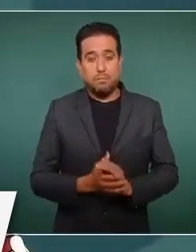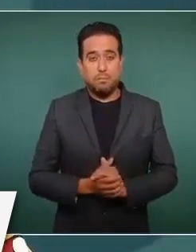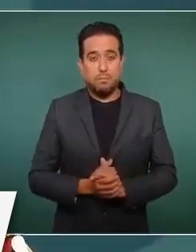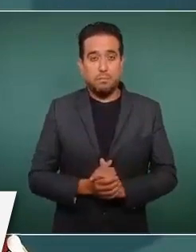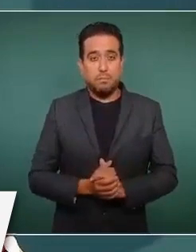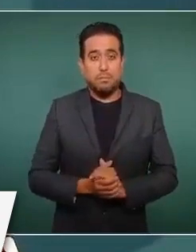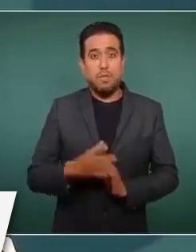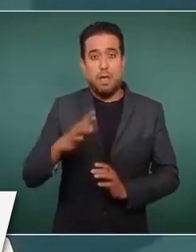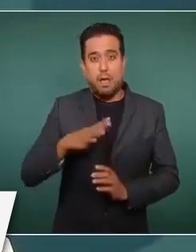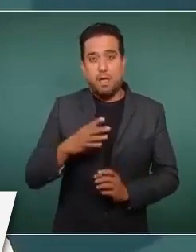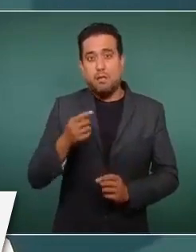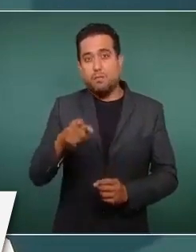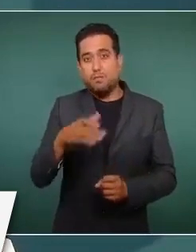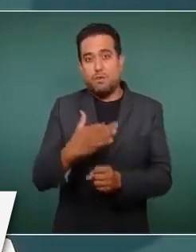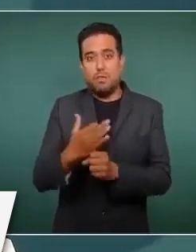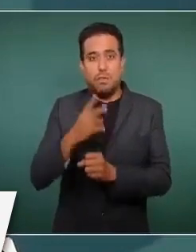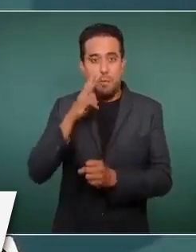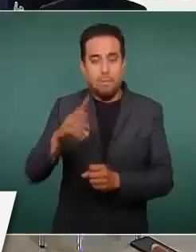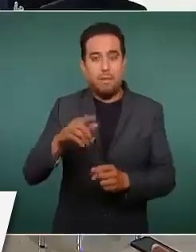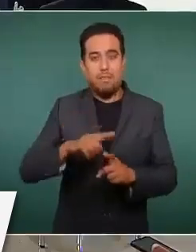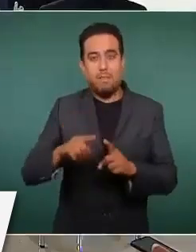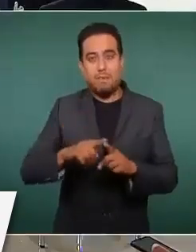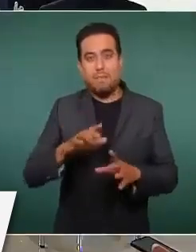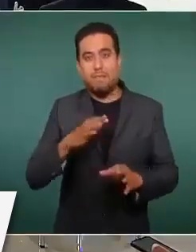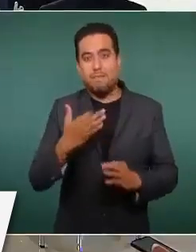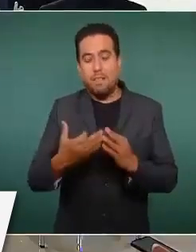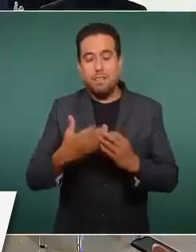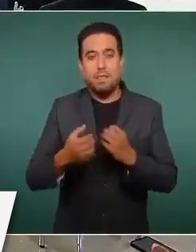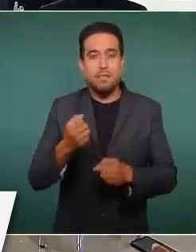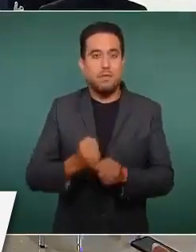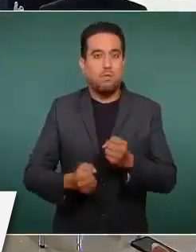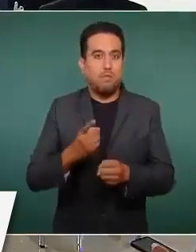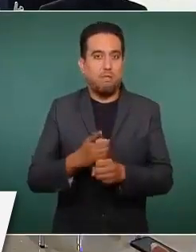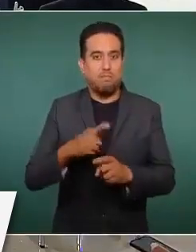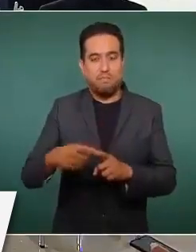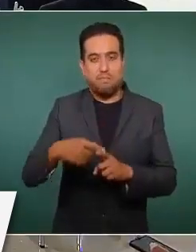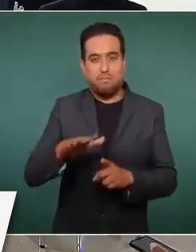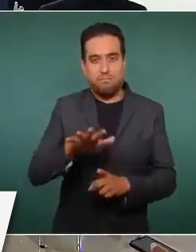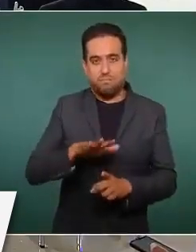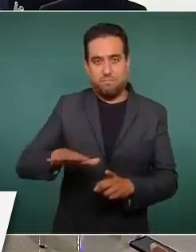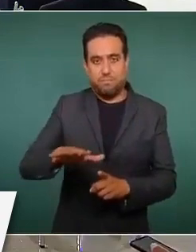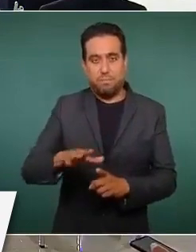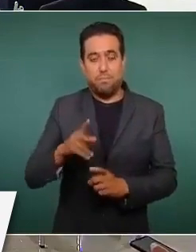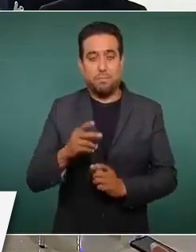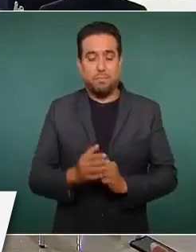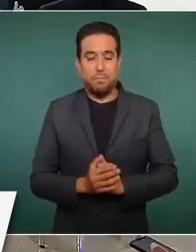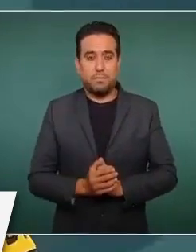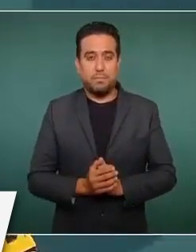en delincuencia, como ya lo vimos, importante. Pero en todos los puntos fuera